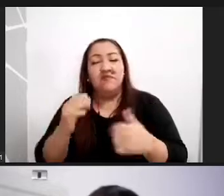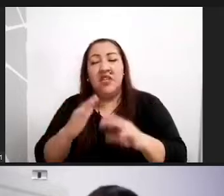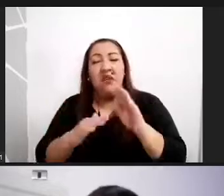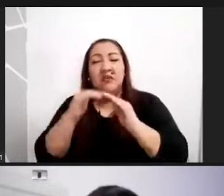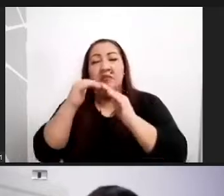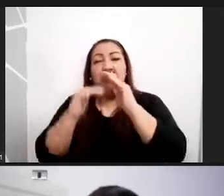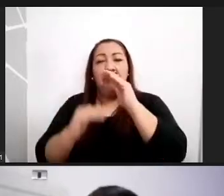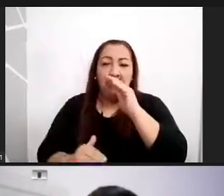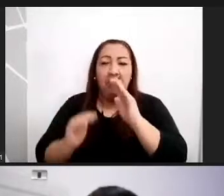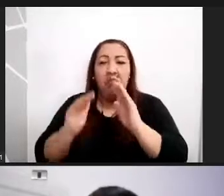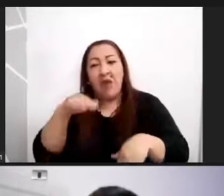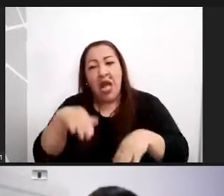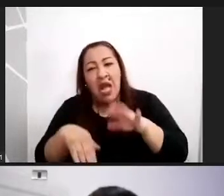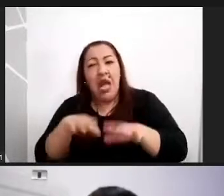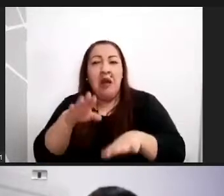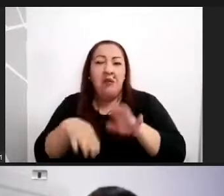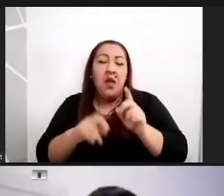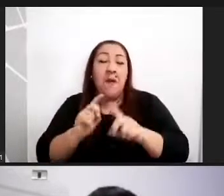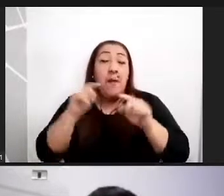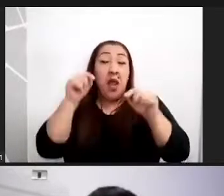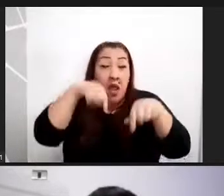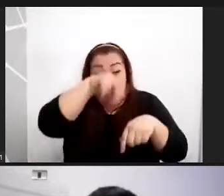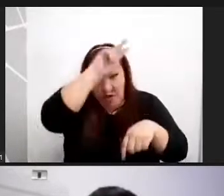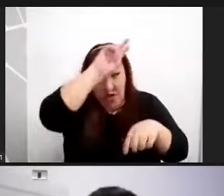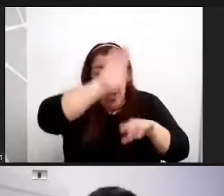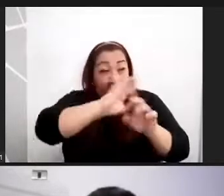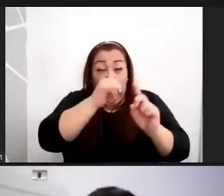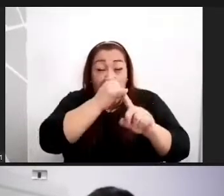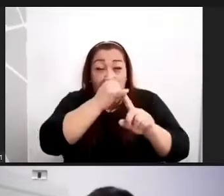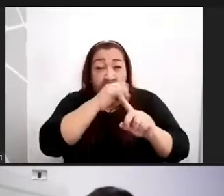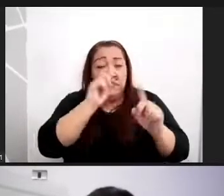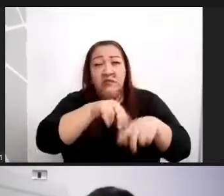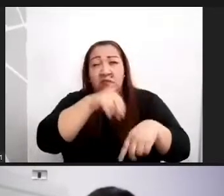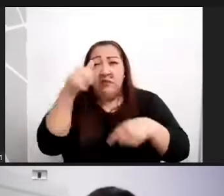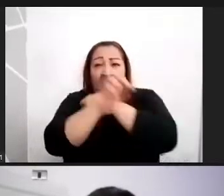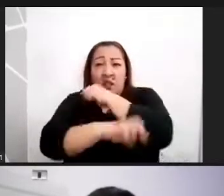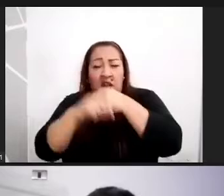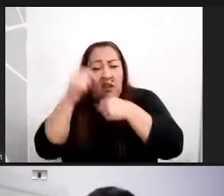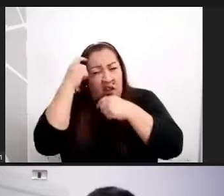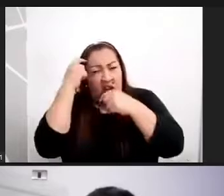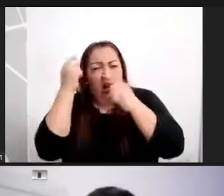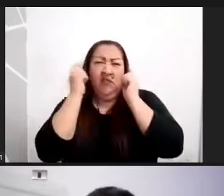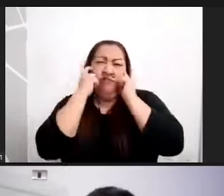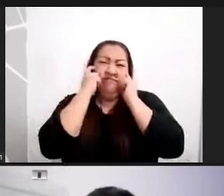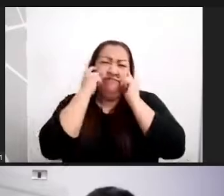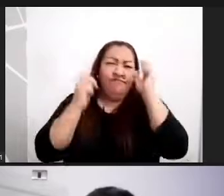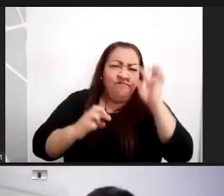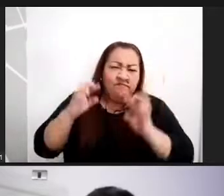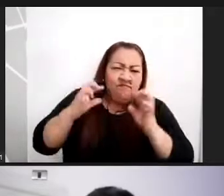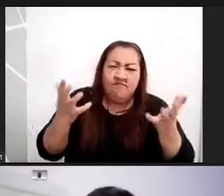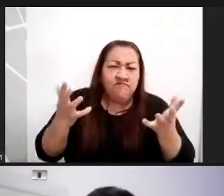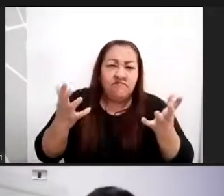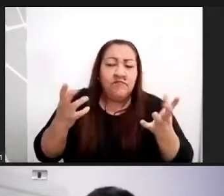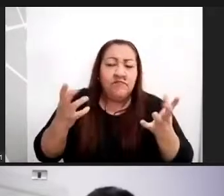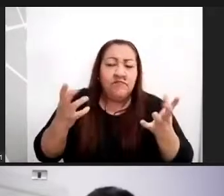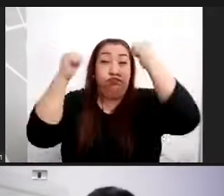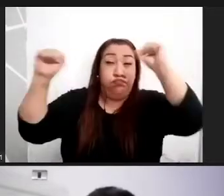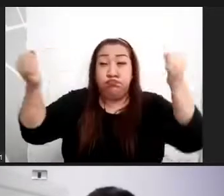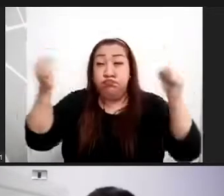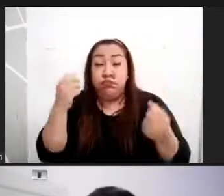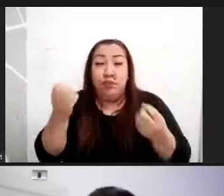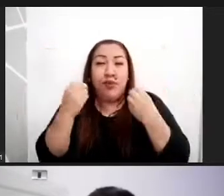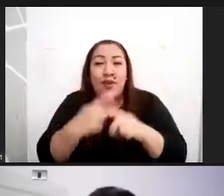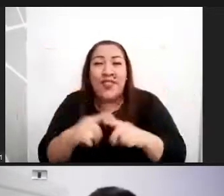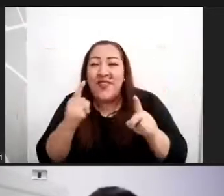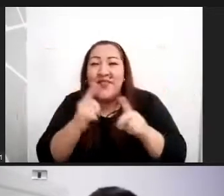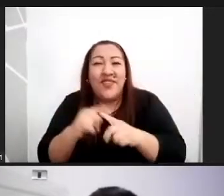en el Perú, sino también en otros países. En nuestro caso, especialmente desesperante, en circunstancias